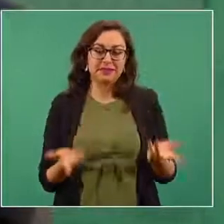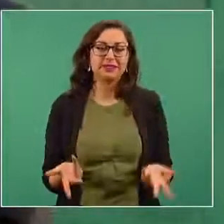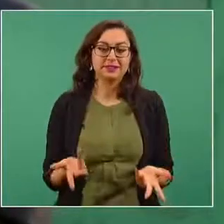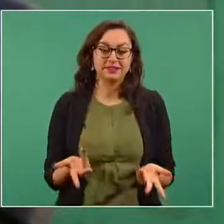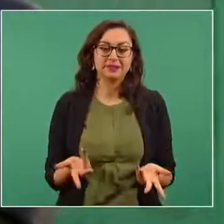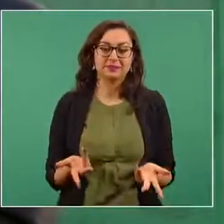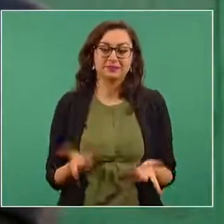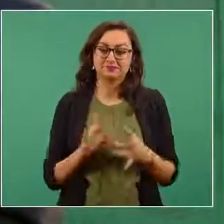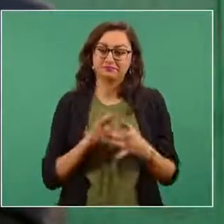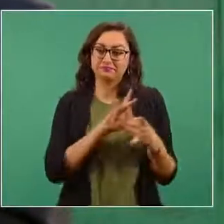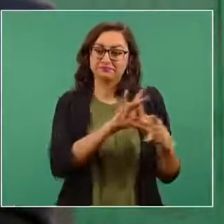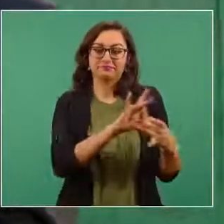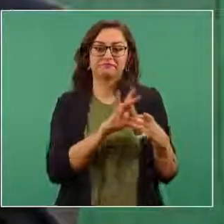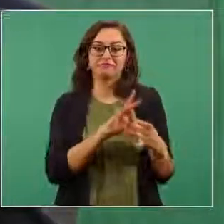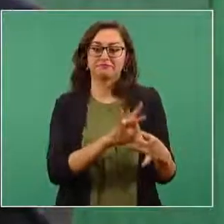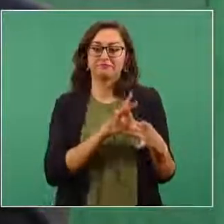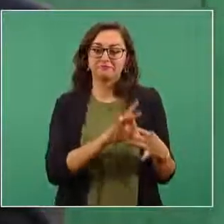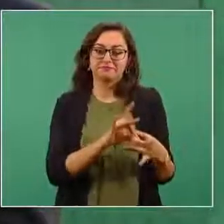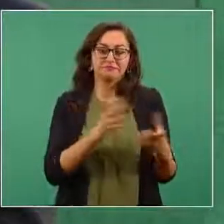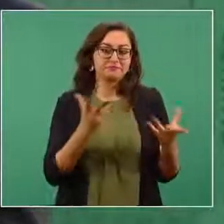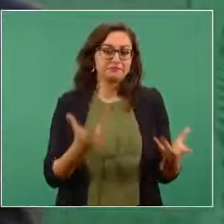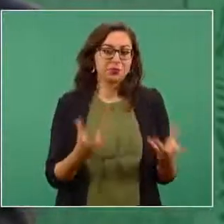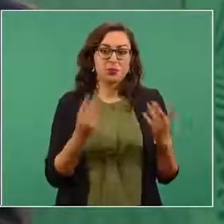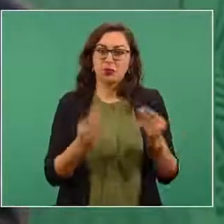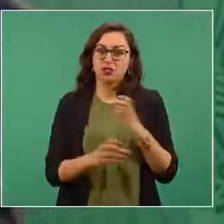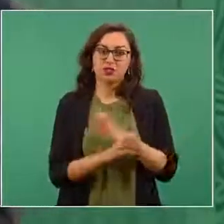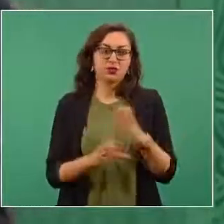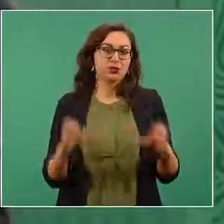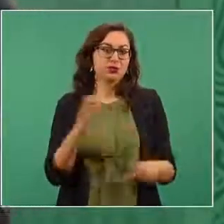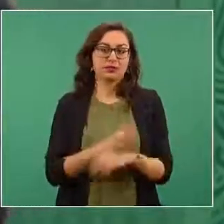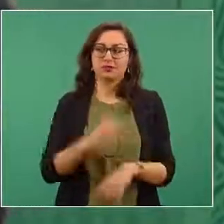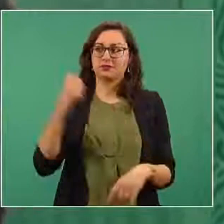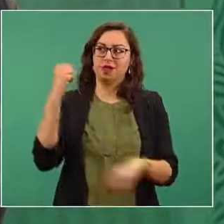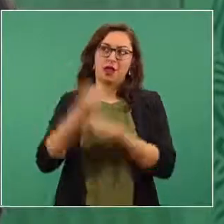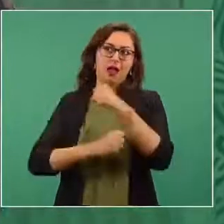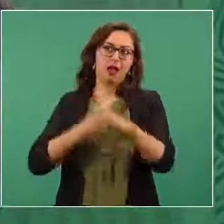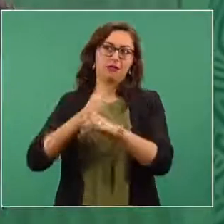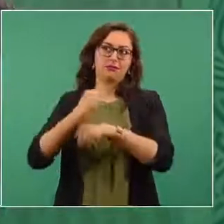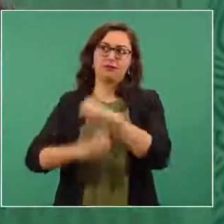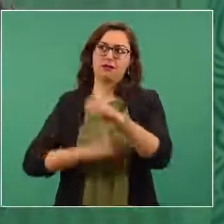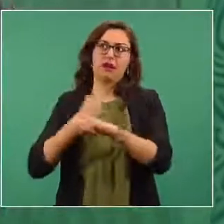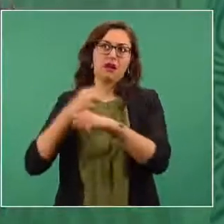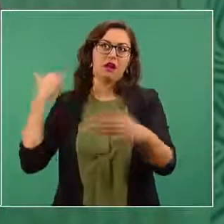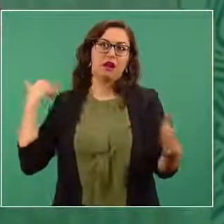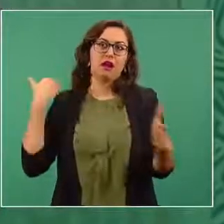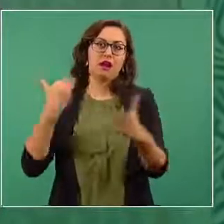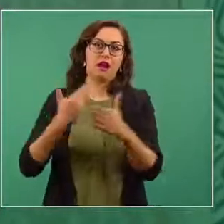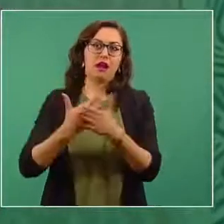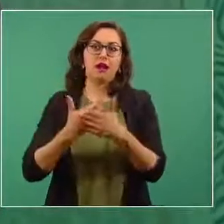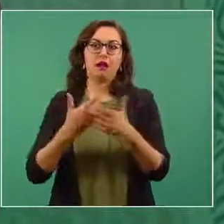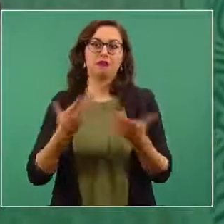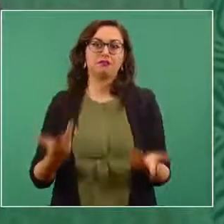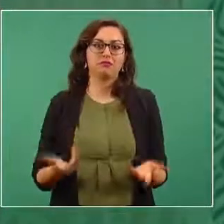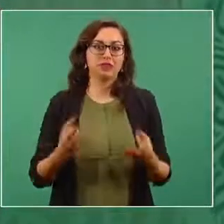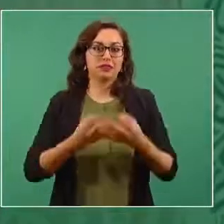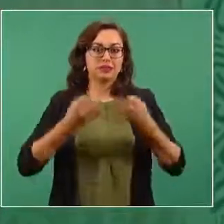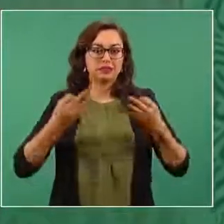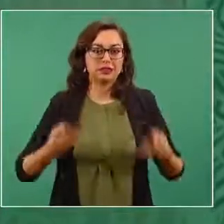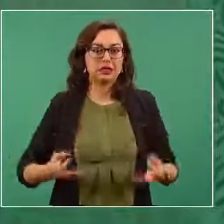con quien nos unen muchas cosas, la geografía y la economía y el comercio y la